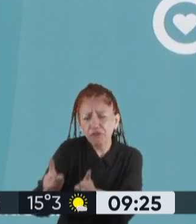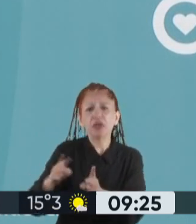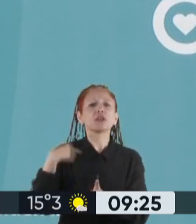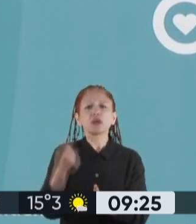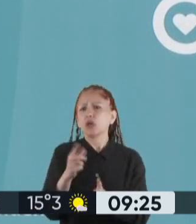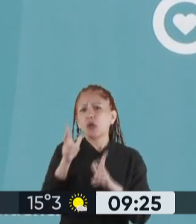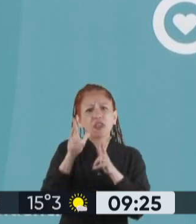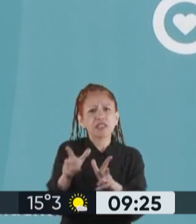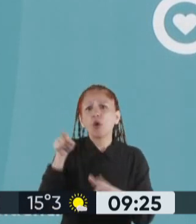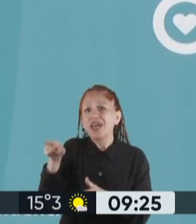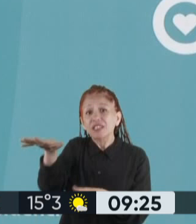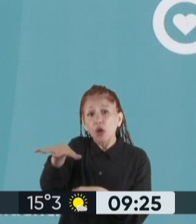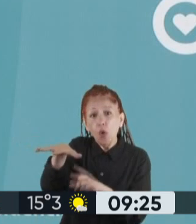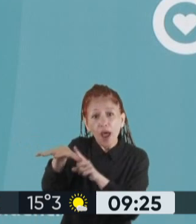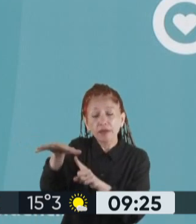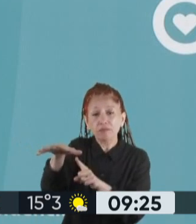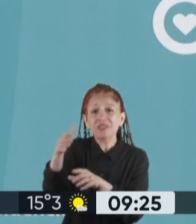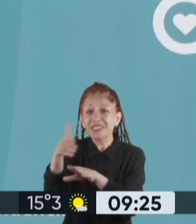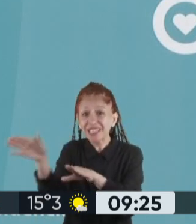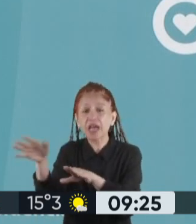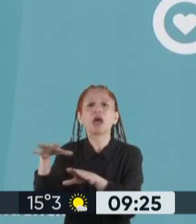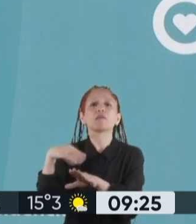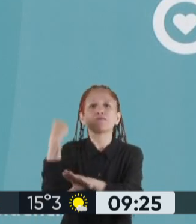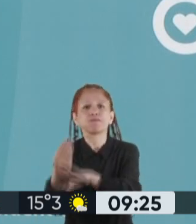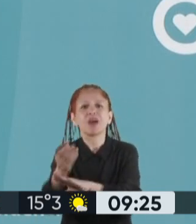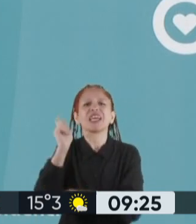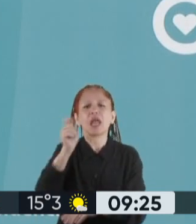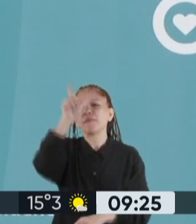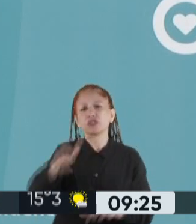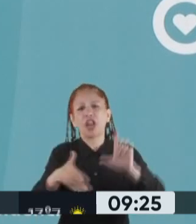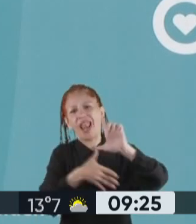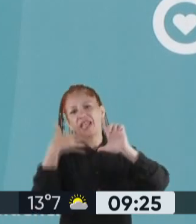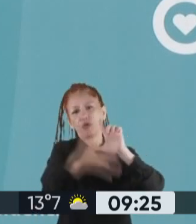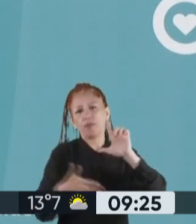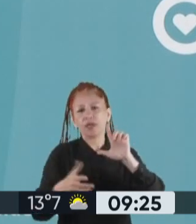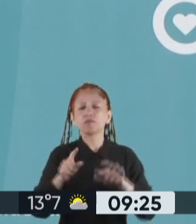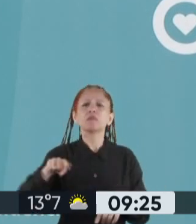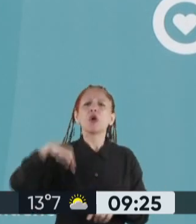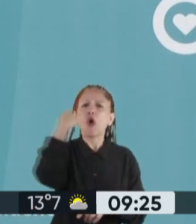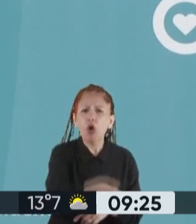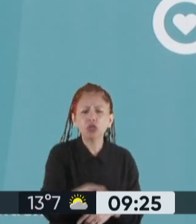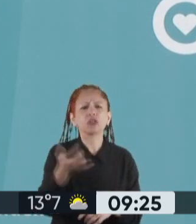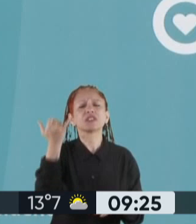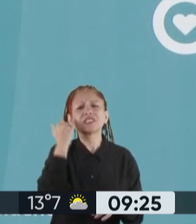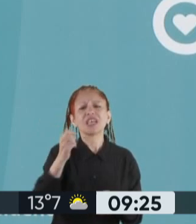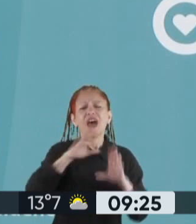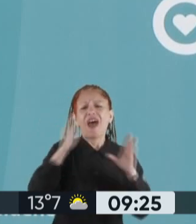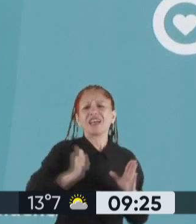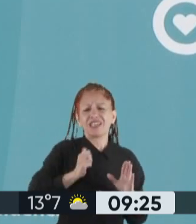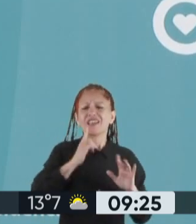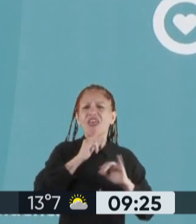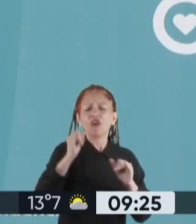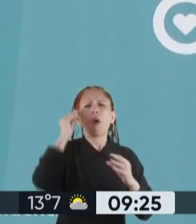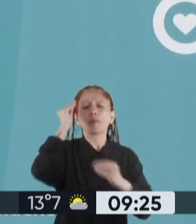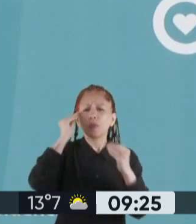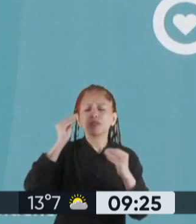que ese lugar debería ser ocupado por un latinoamericano. Y con respecto a Venezuela, la Cancillería se expidió con respecto a la preocupación por el nuevo informe.